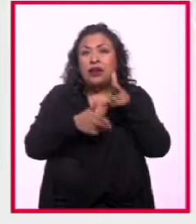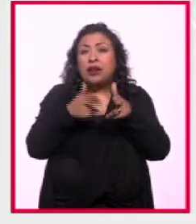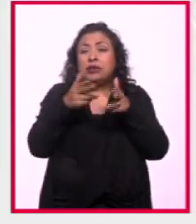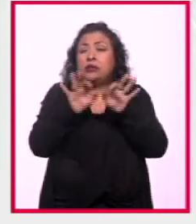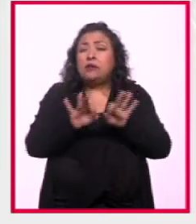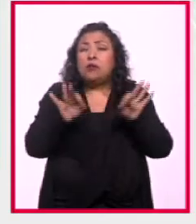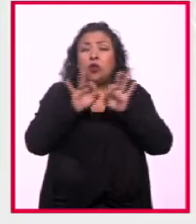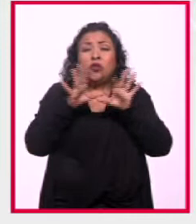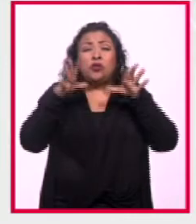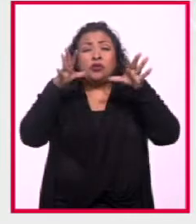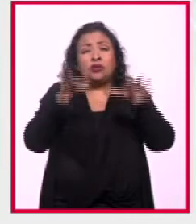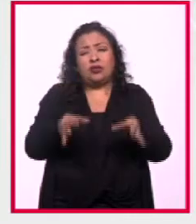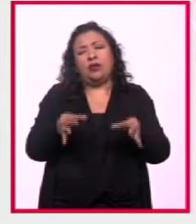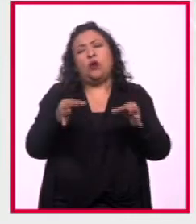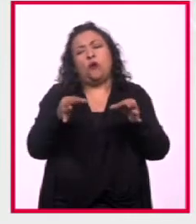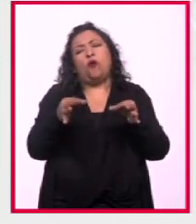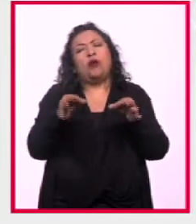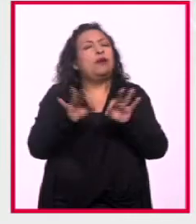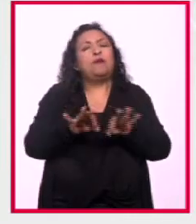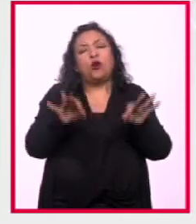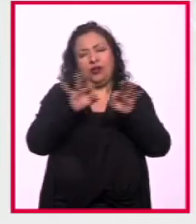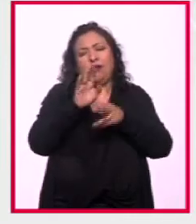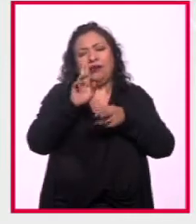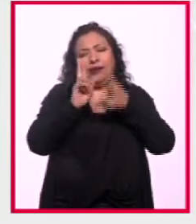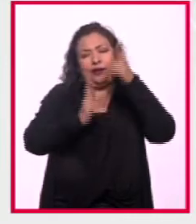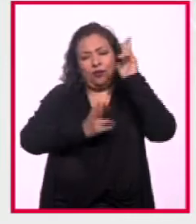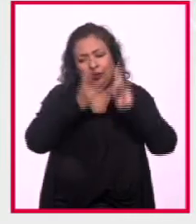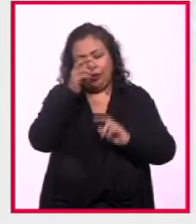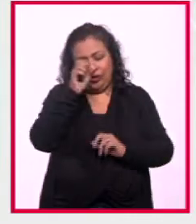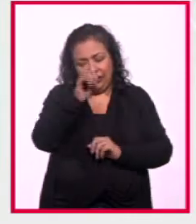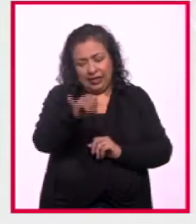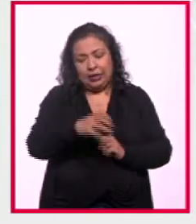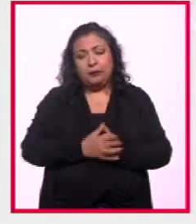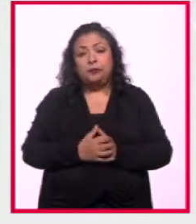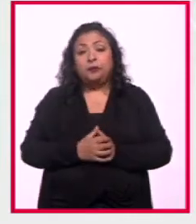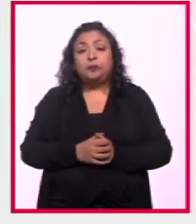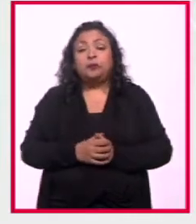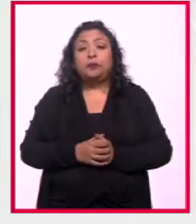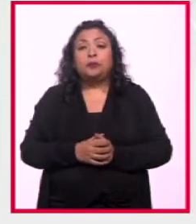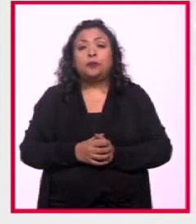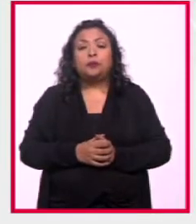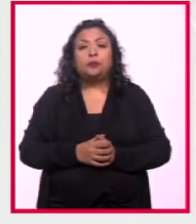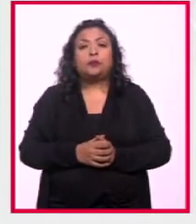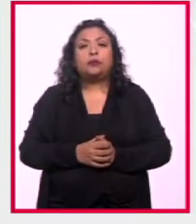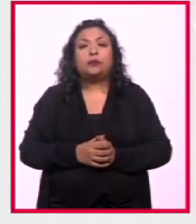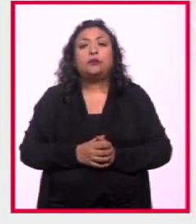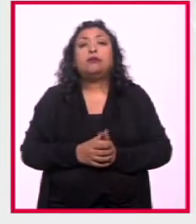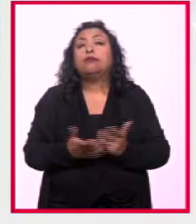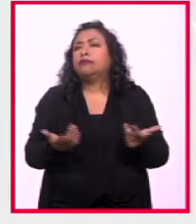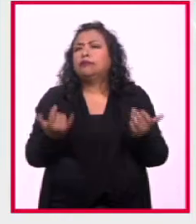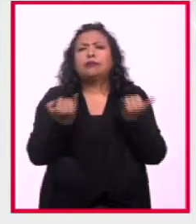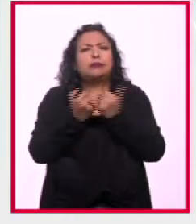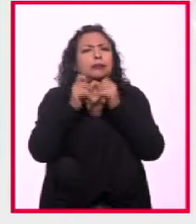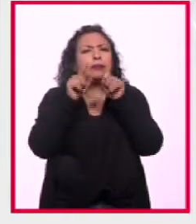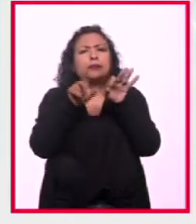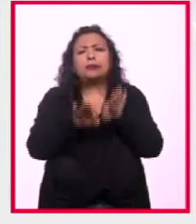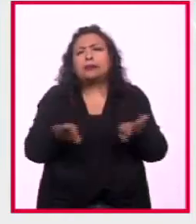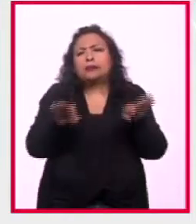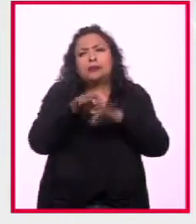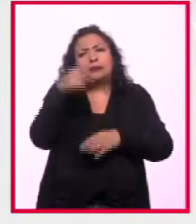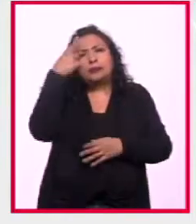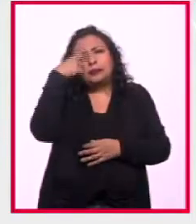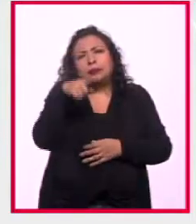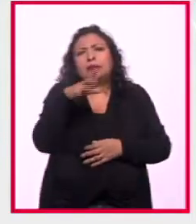y dime que no solo son antes de la revolución hoy en día siguen siendo fundamentales para que haya desarrollo en un